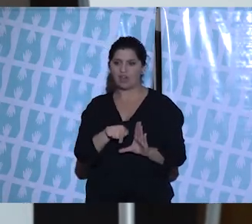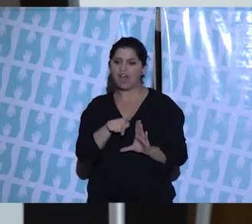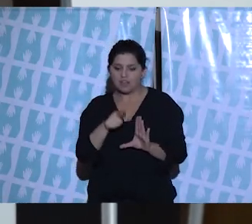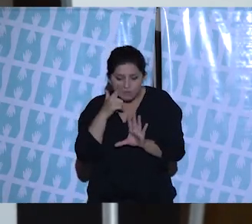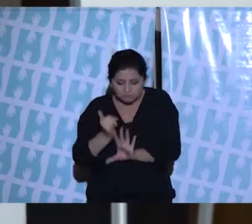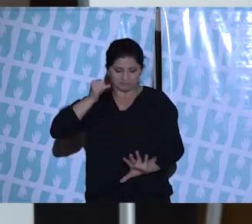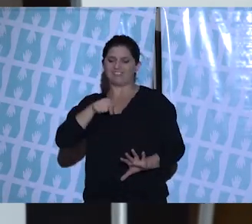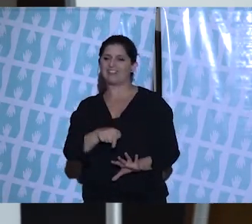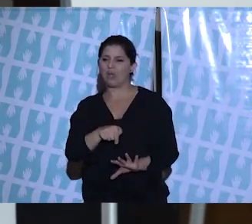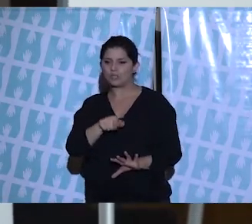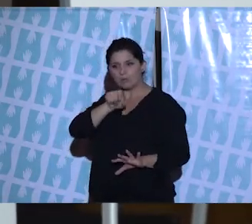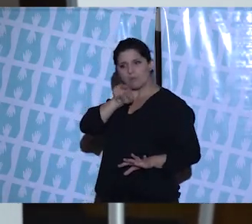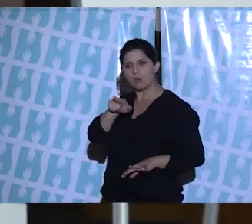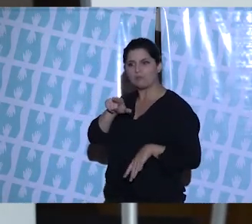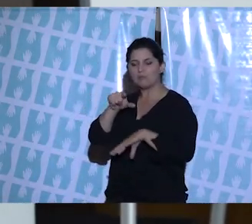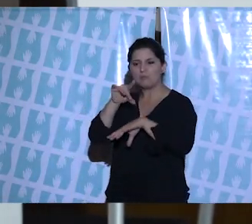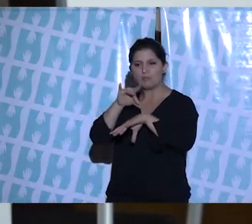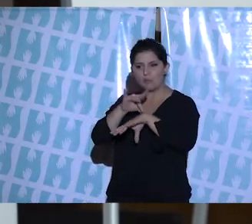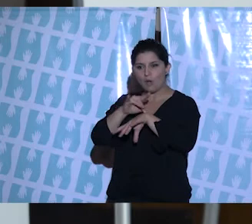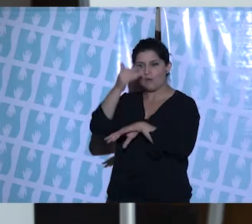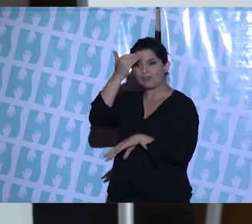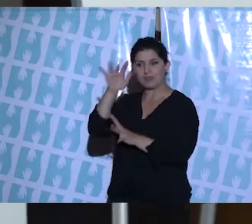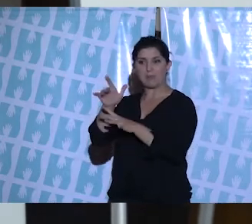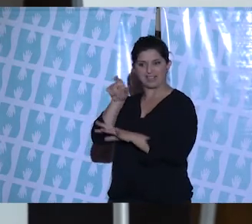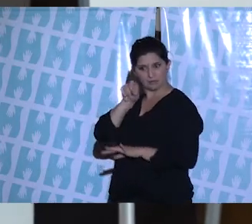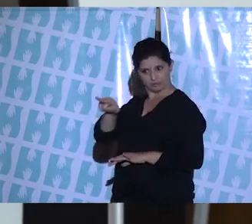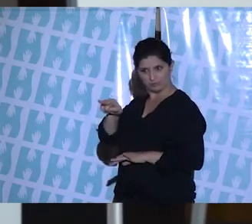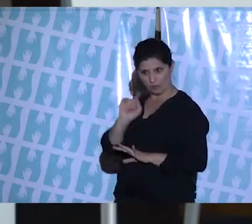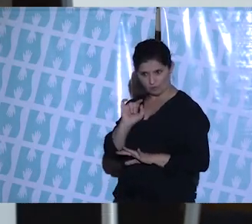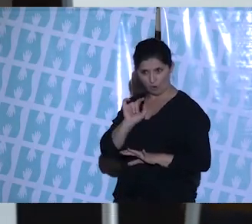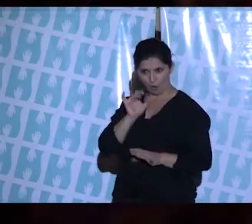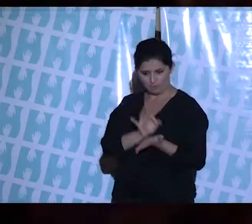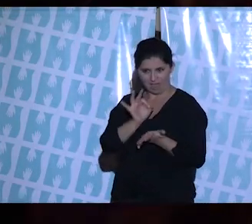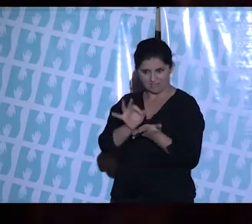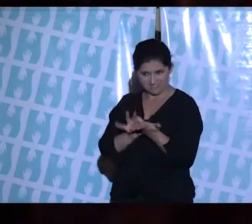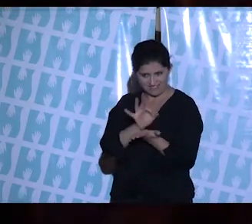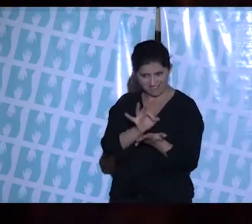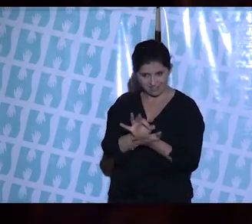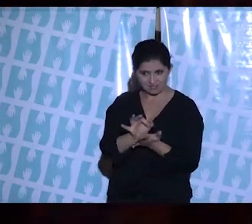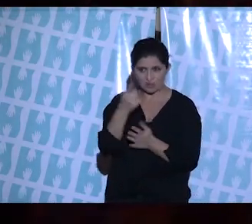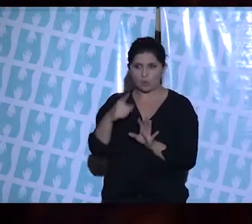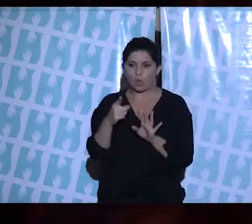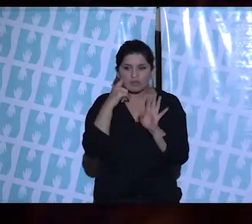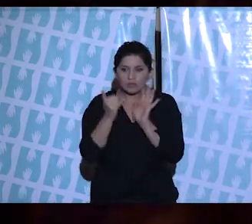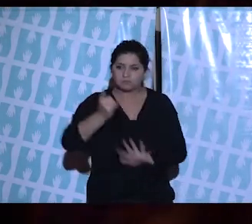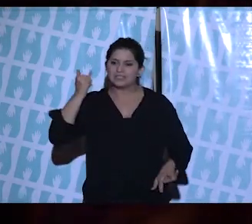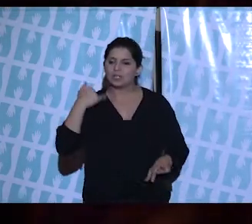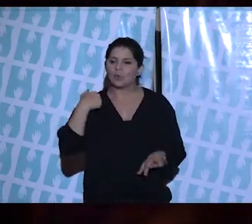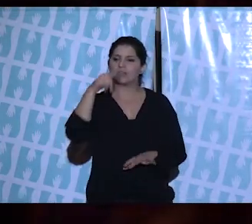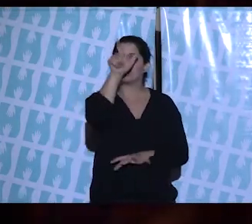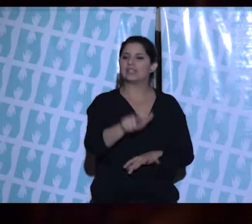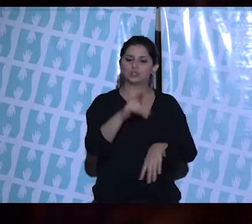la patología de la enfermedad de Parkinson. O sea, para poder decir que un individuo tiene enfermedad de